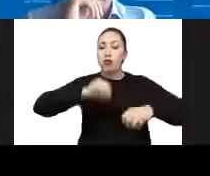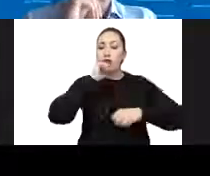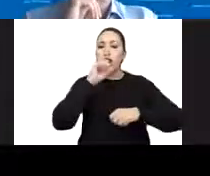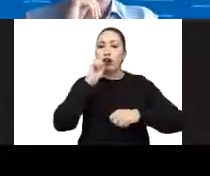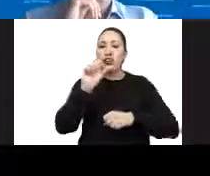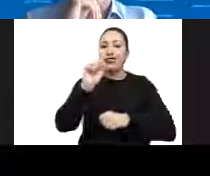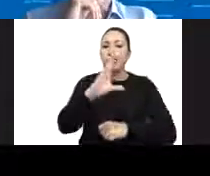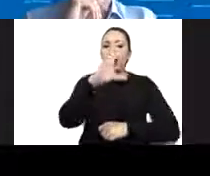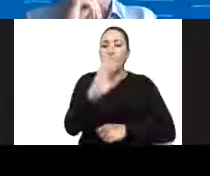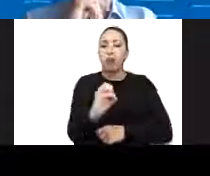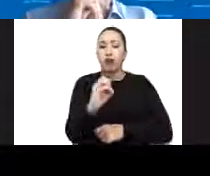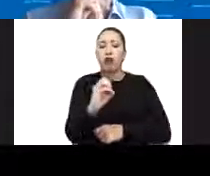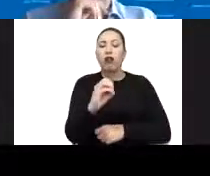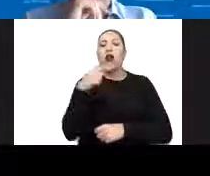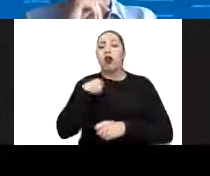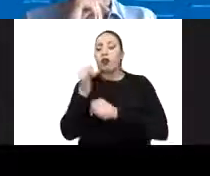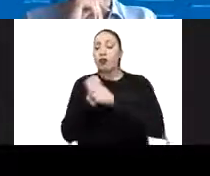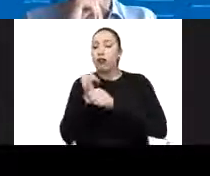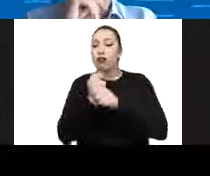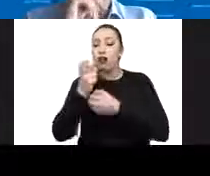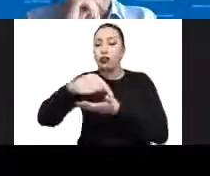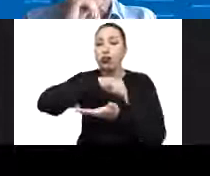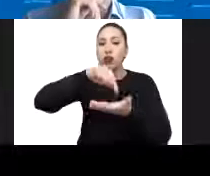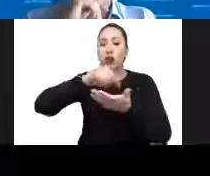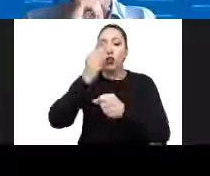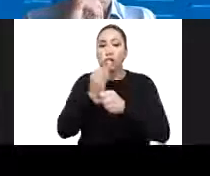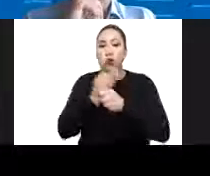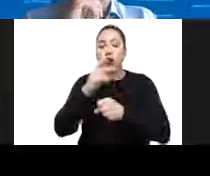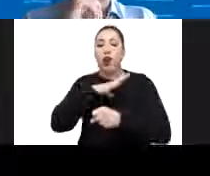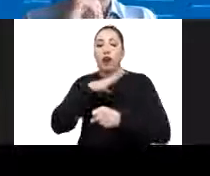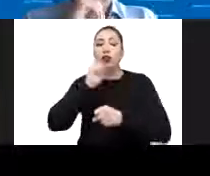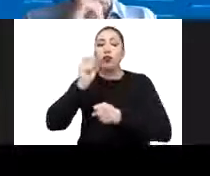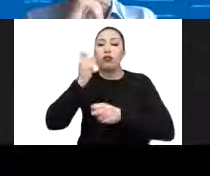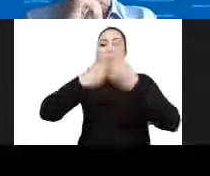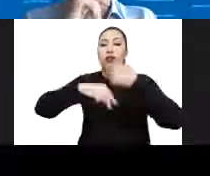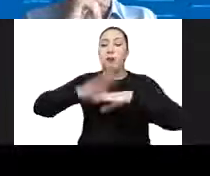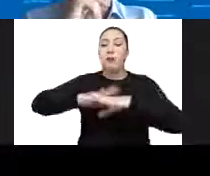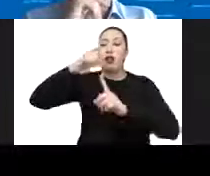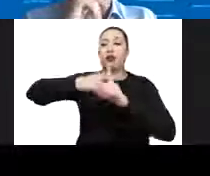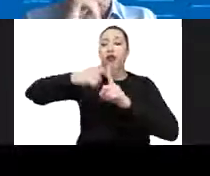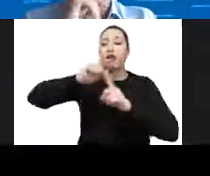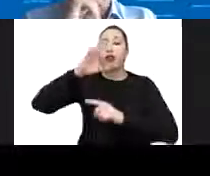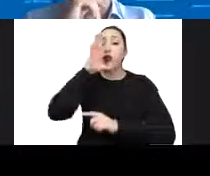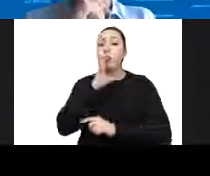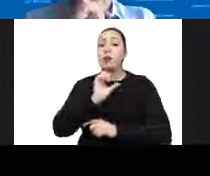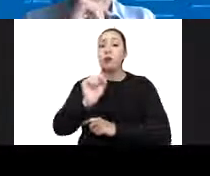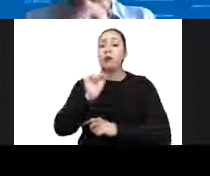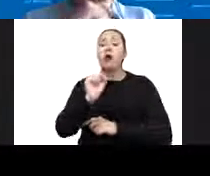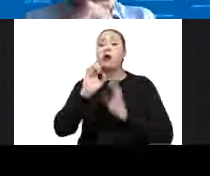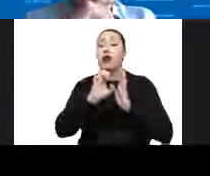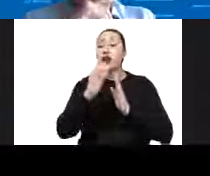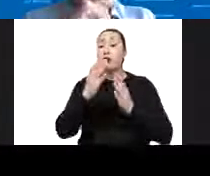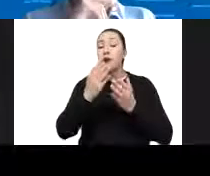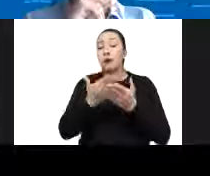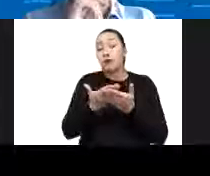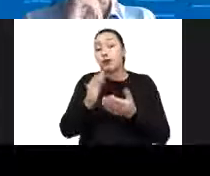¿no? Es una zona en la cual se está dando un aumento de temperatura, y una de las conclusiones de nuestro análisis es que realmente,